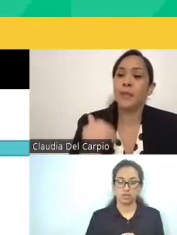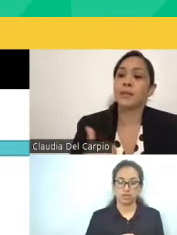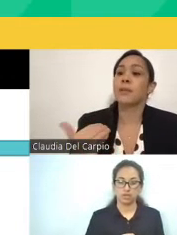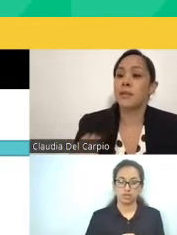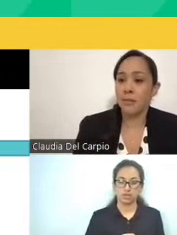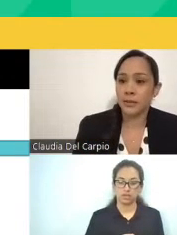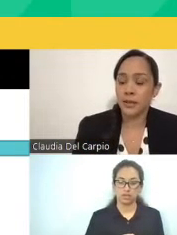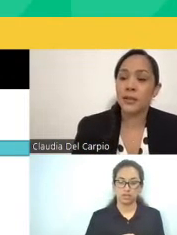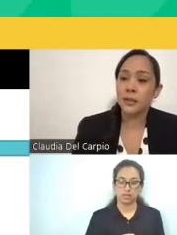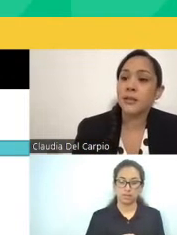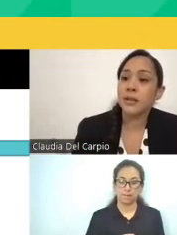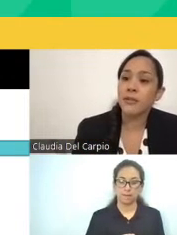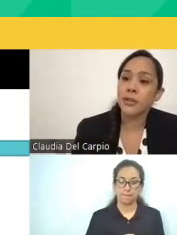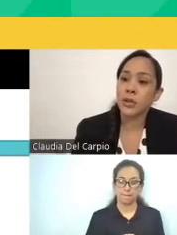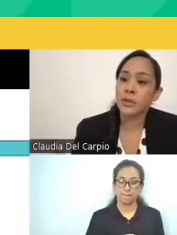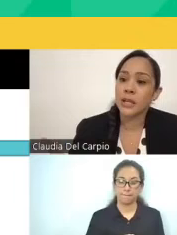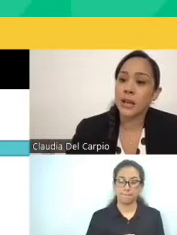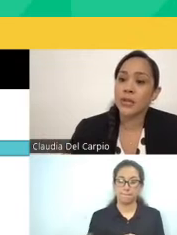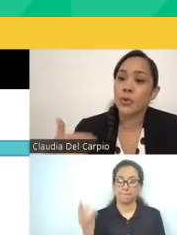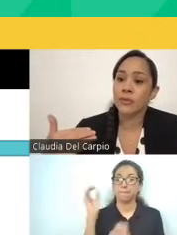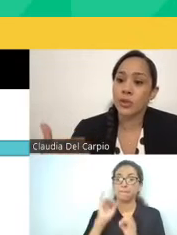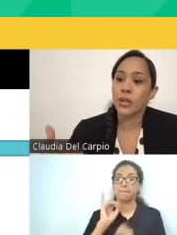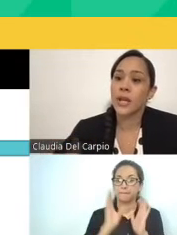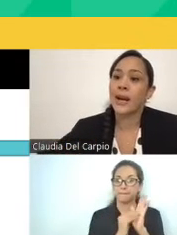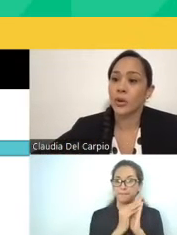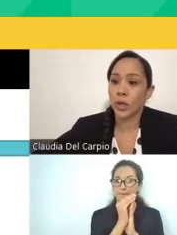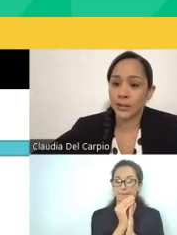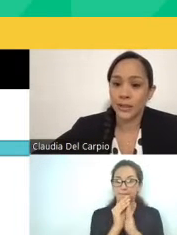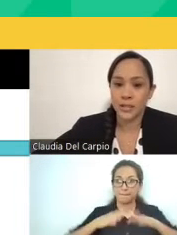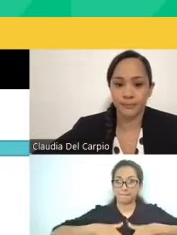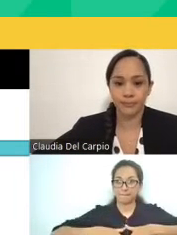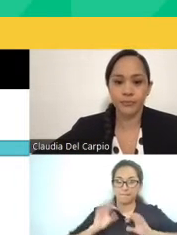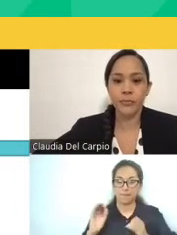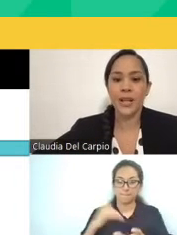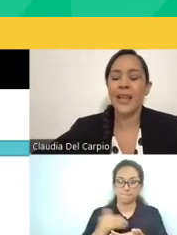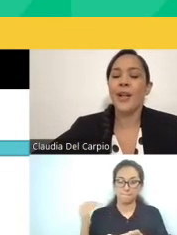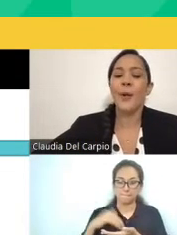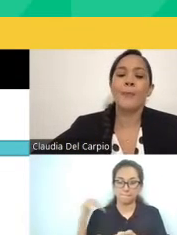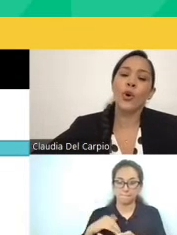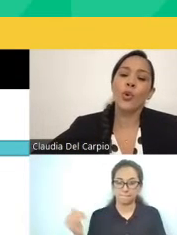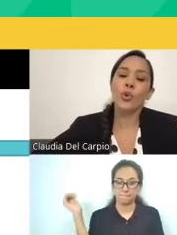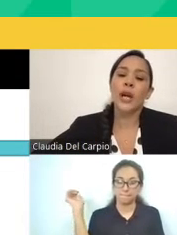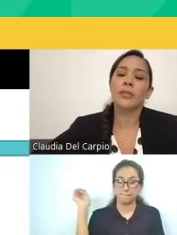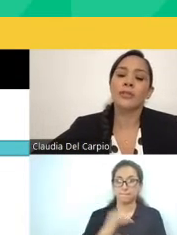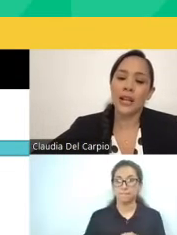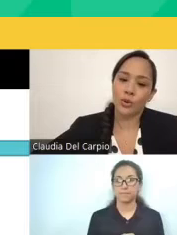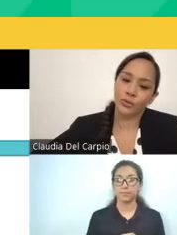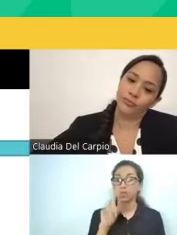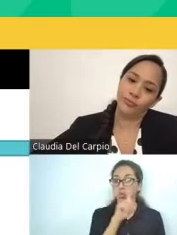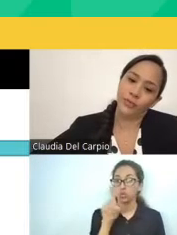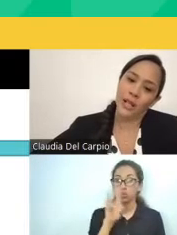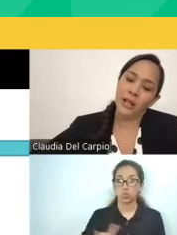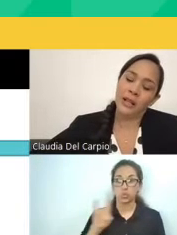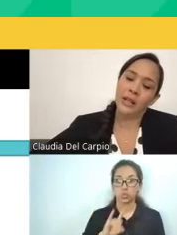vulvar, especialmente en quienes tienen infecciones vaginales o infecciones recurrentes. No usar